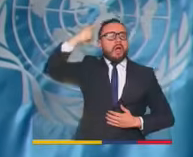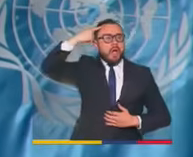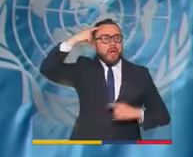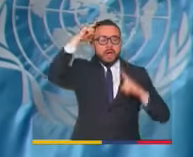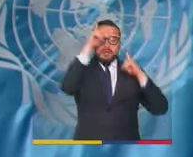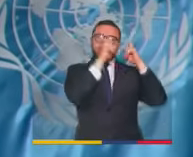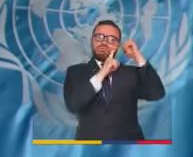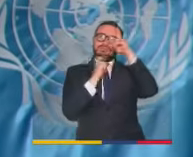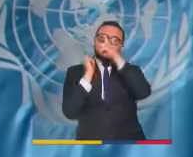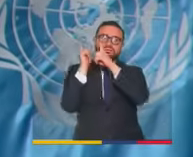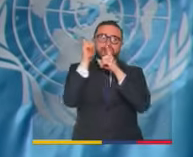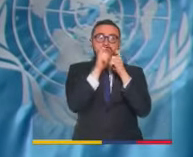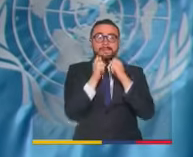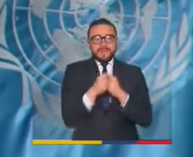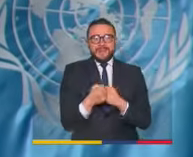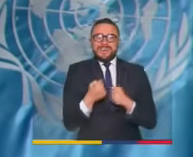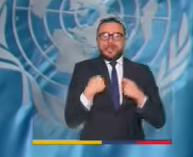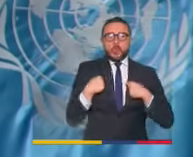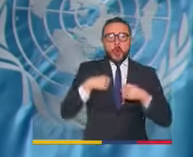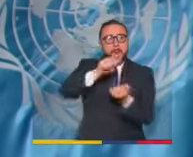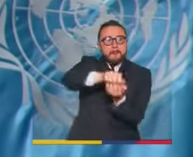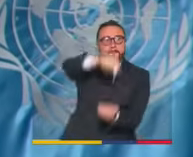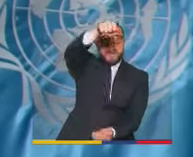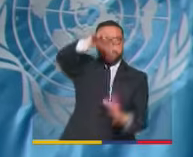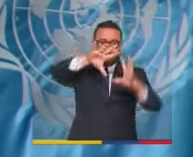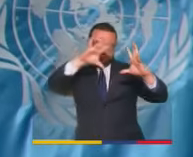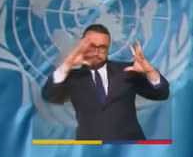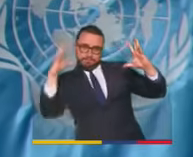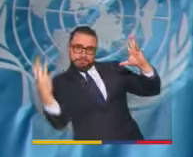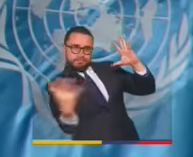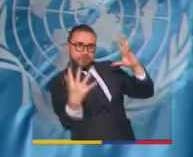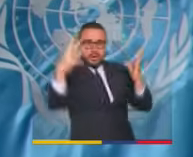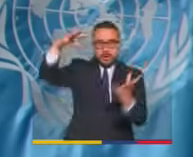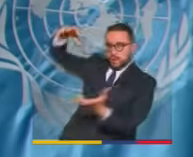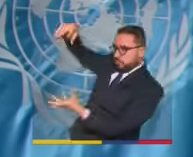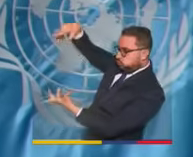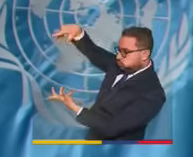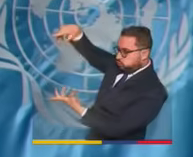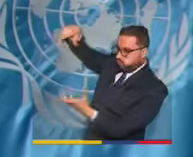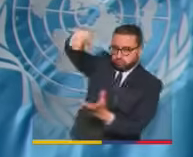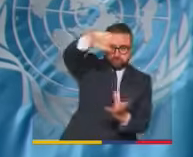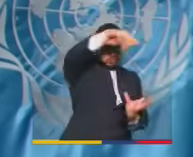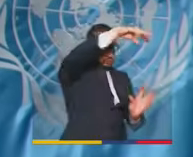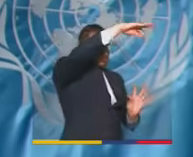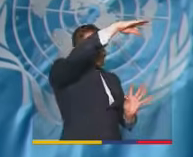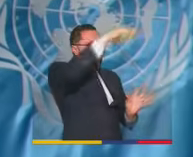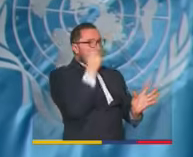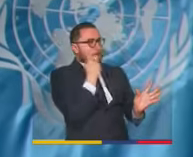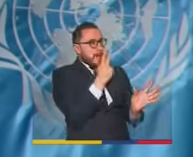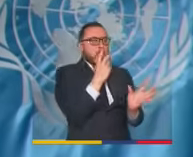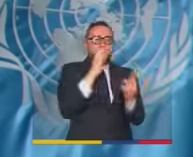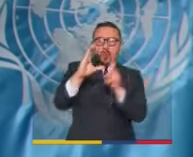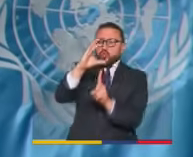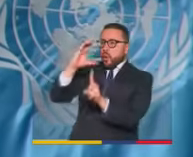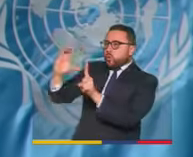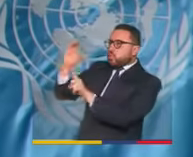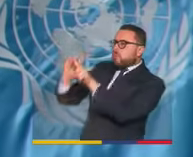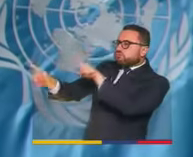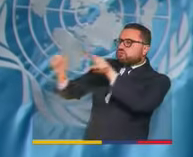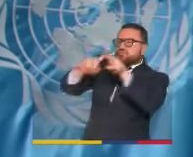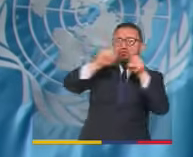visto mapamundis y los he volteado una y otra vez de acuerdo con las culturas, de acuerdo con